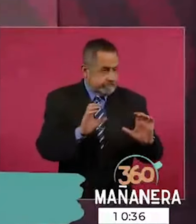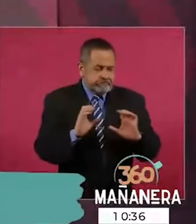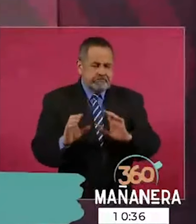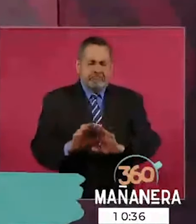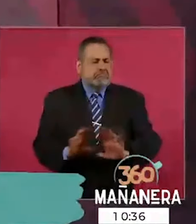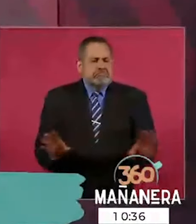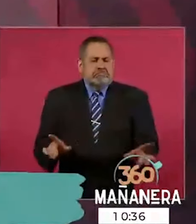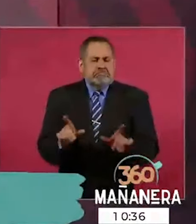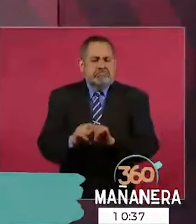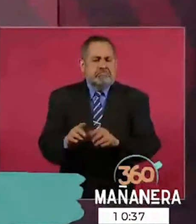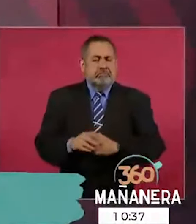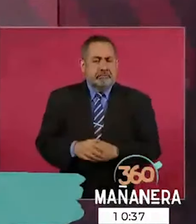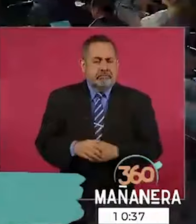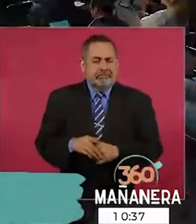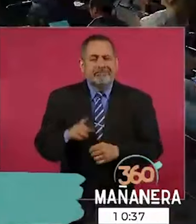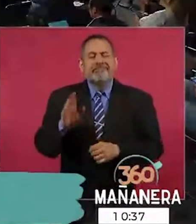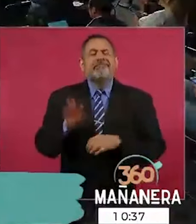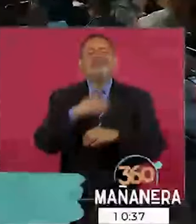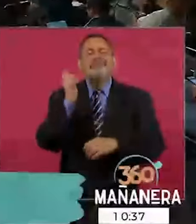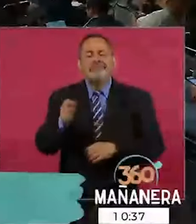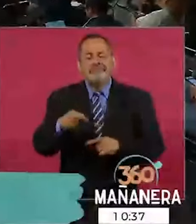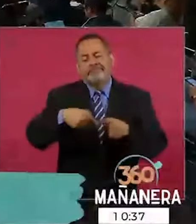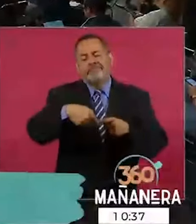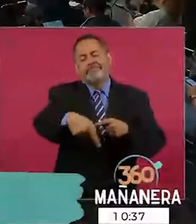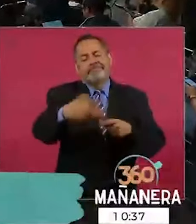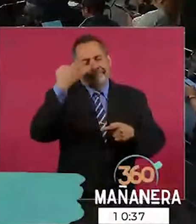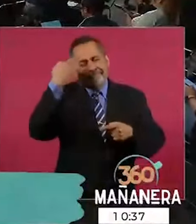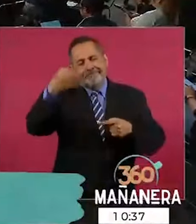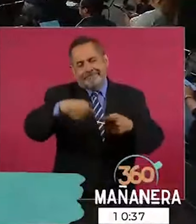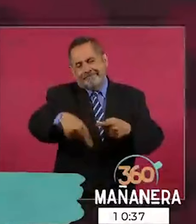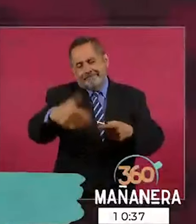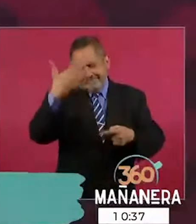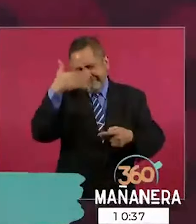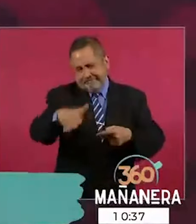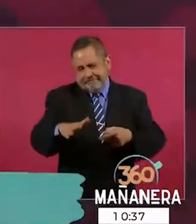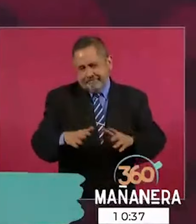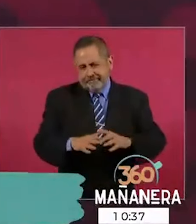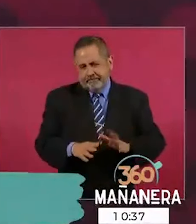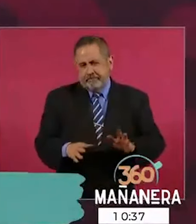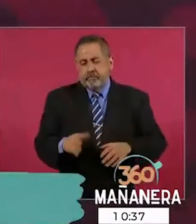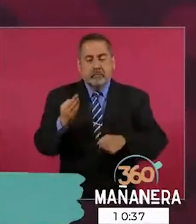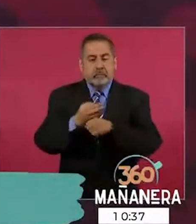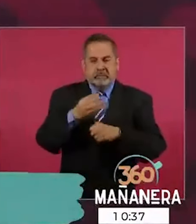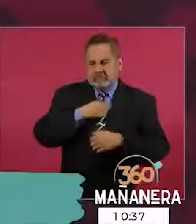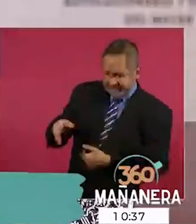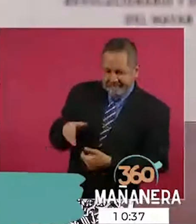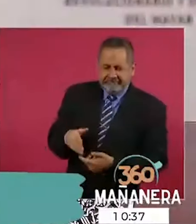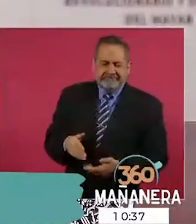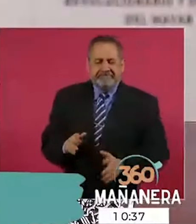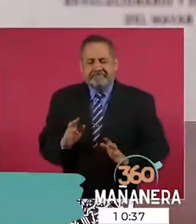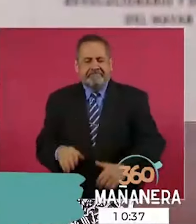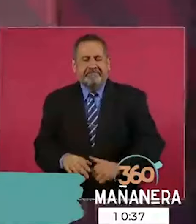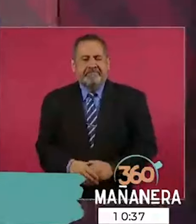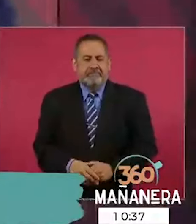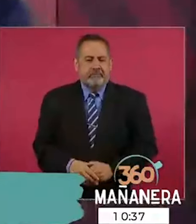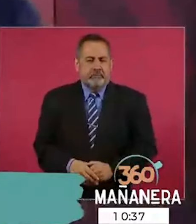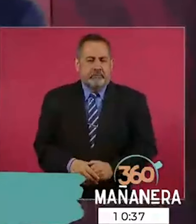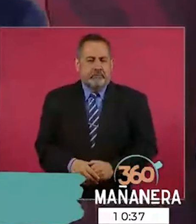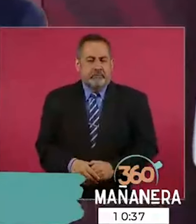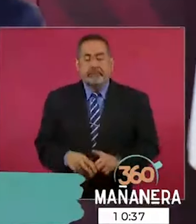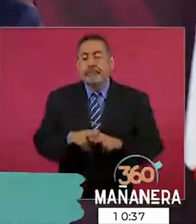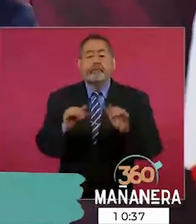atentos por la temporada y porque hay mucha provocación tampoco